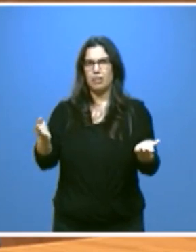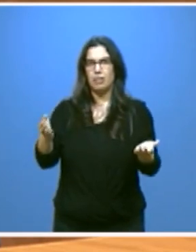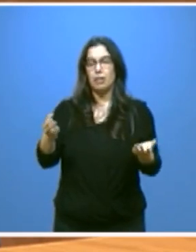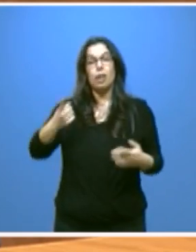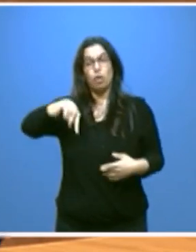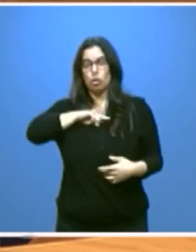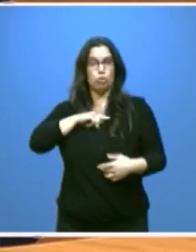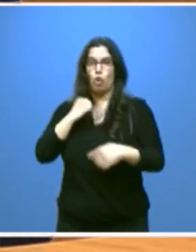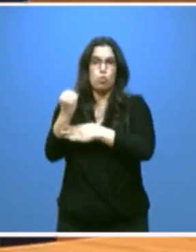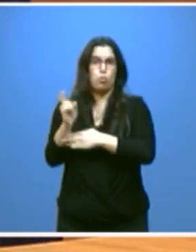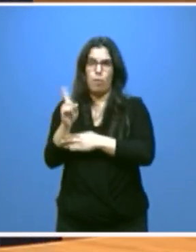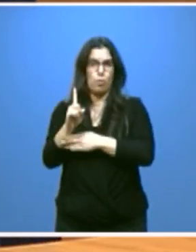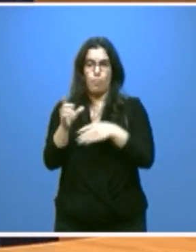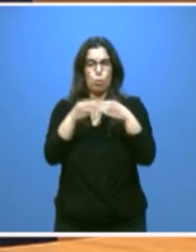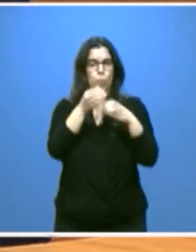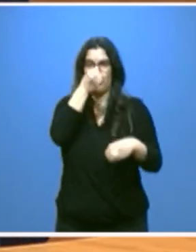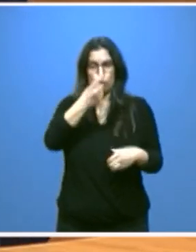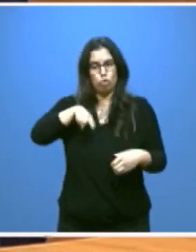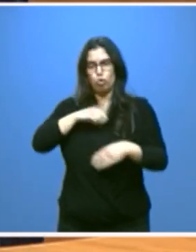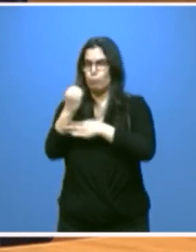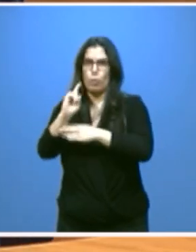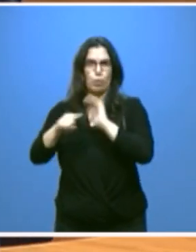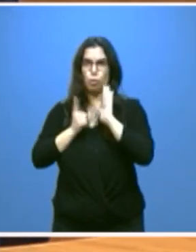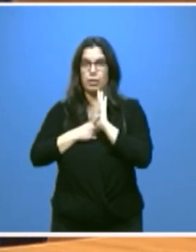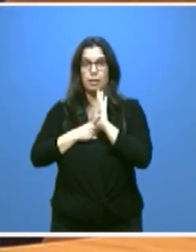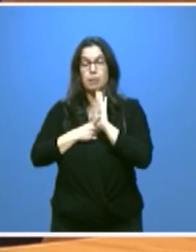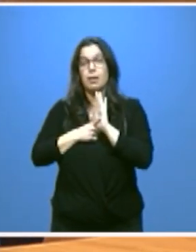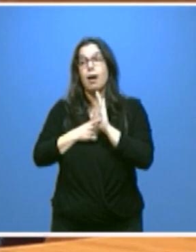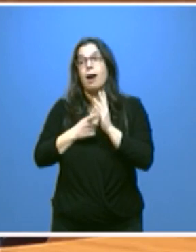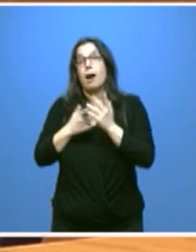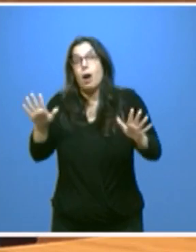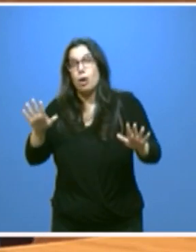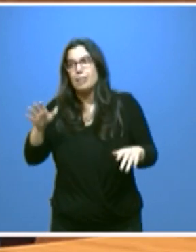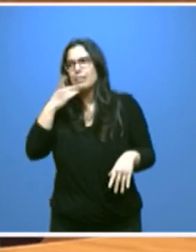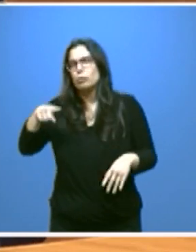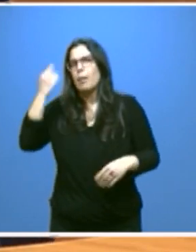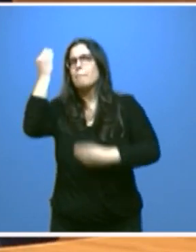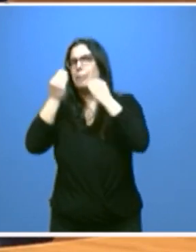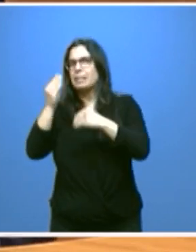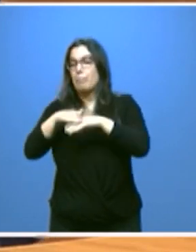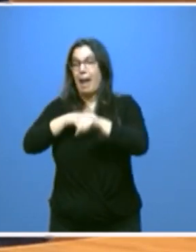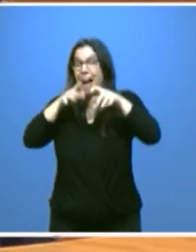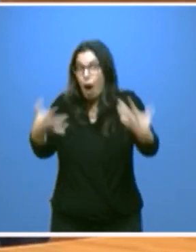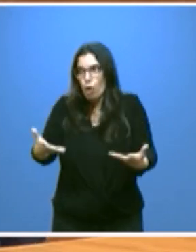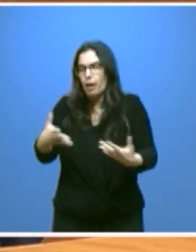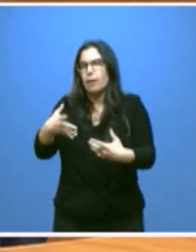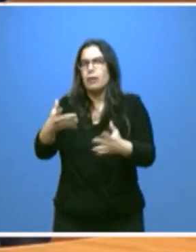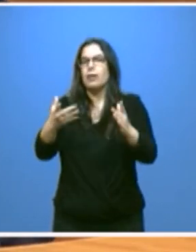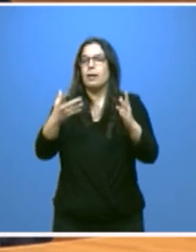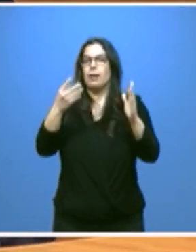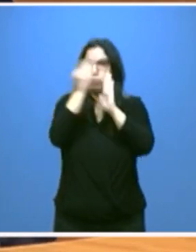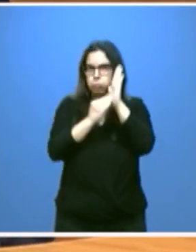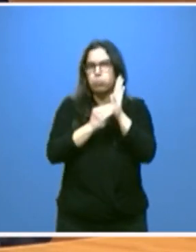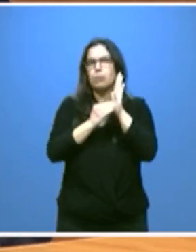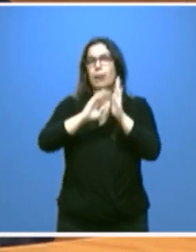no contarán con el voto favorable del grupo parlamentario a esta ley a no ser que ustedes recapaciten en este mismo instante incorporen en el